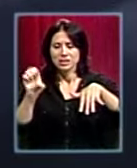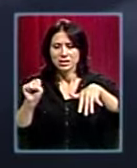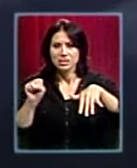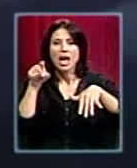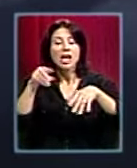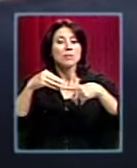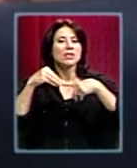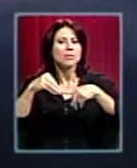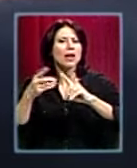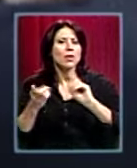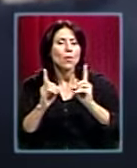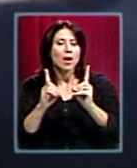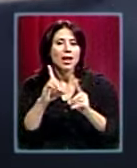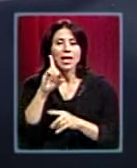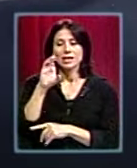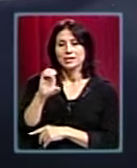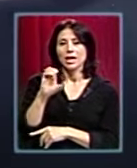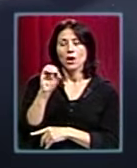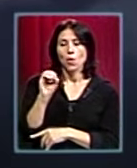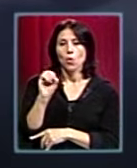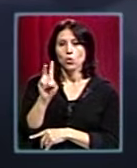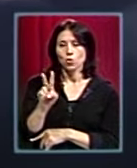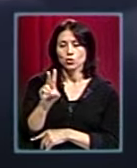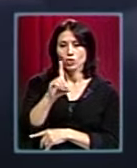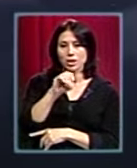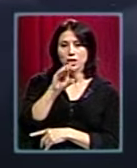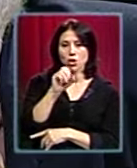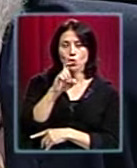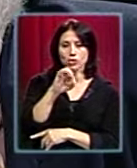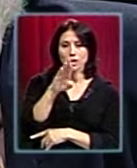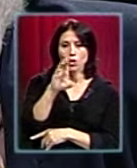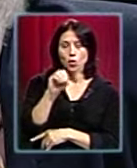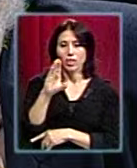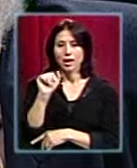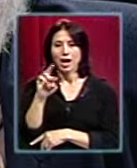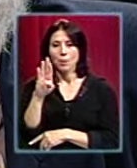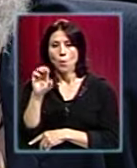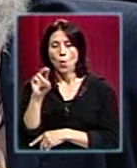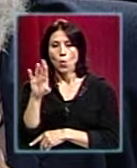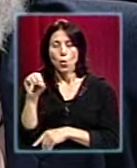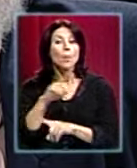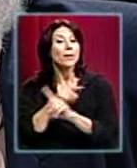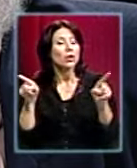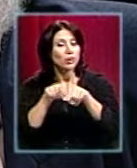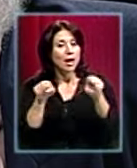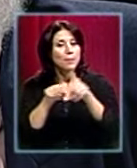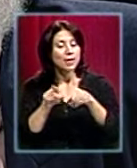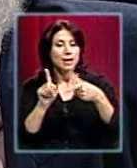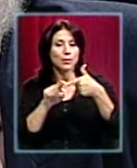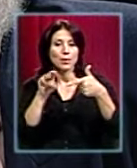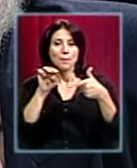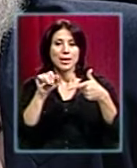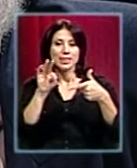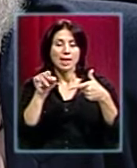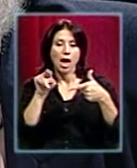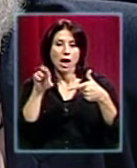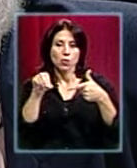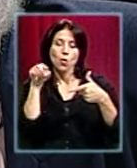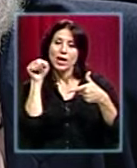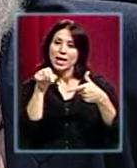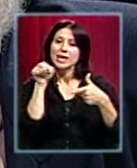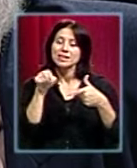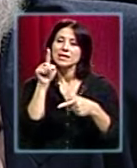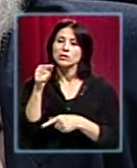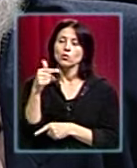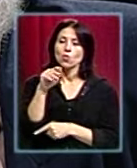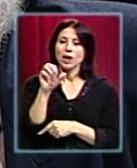dióxido de carbono, que es el CO2, pero también está el metano, que es un gas que